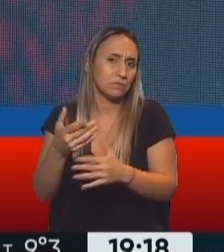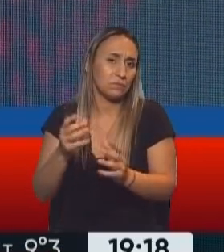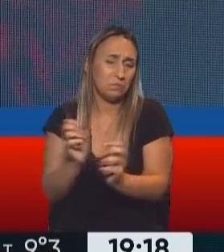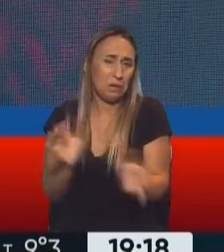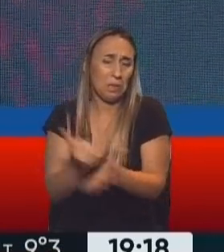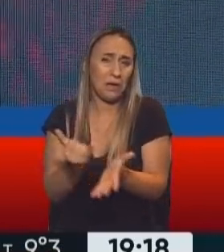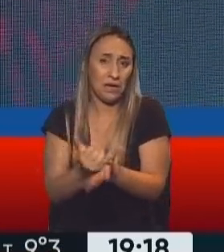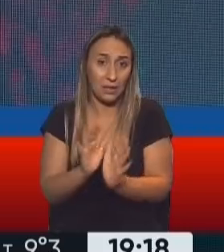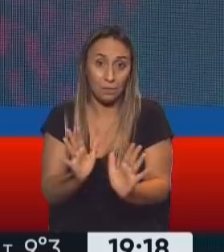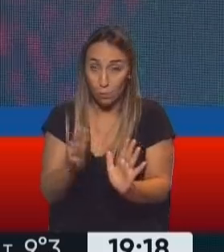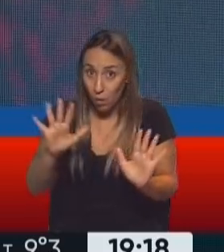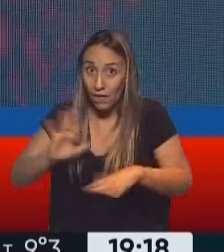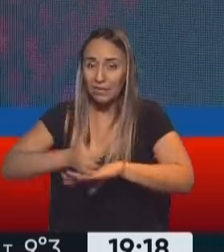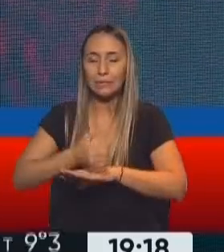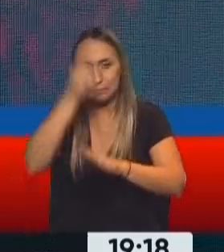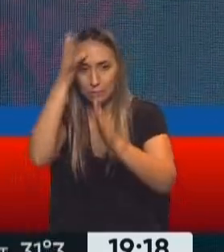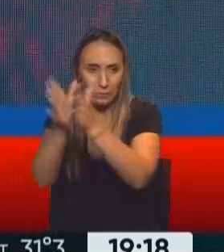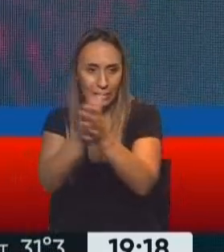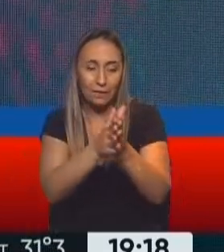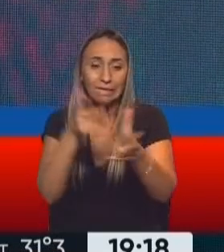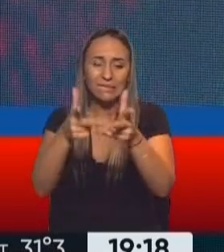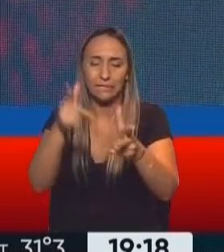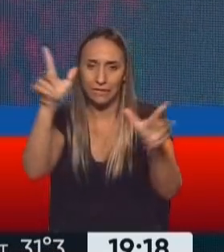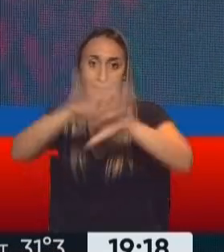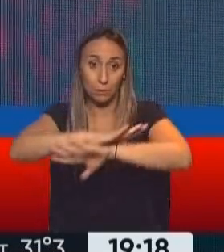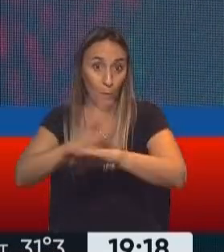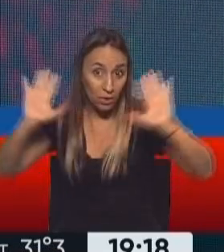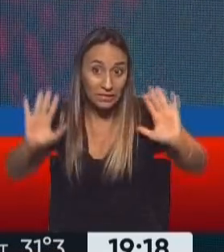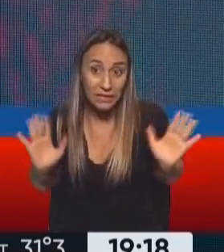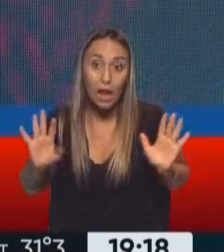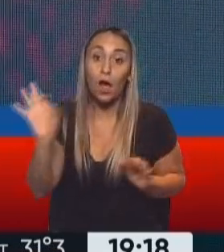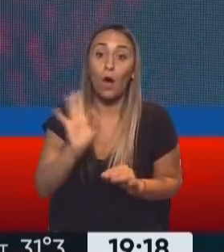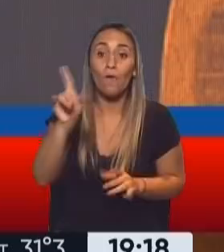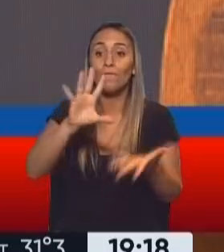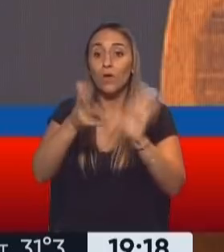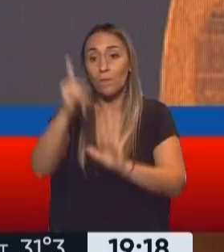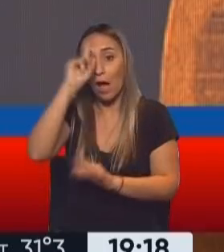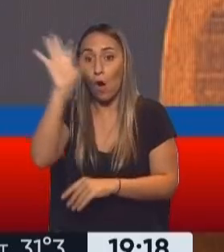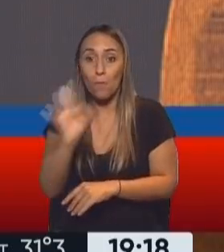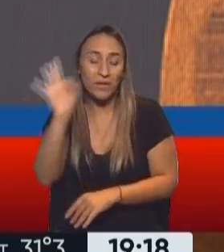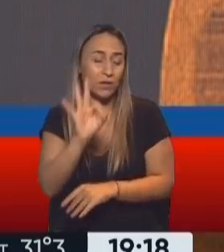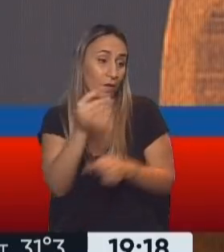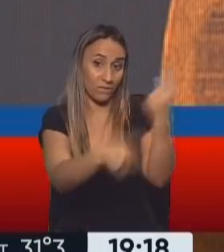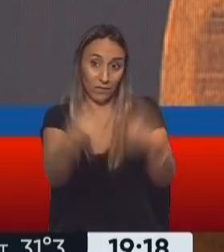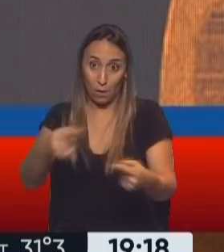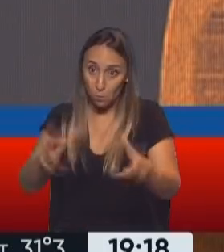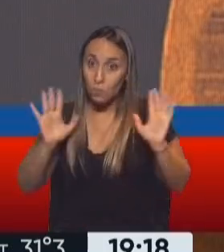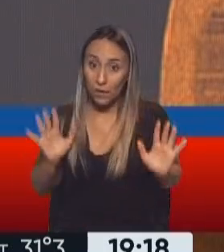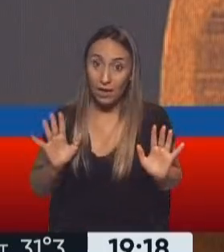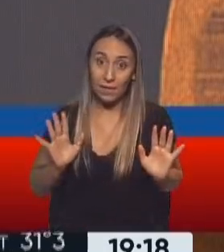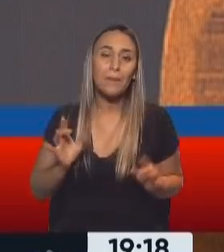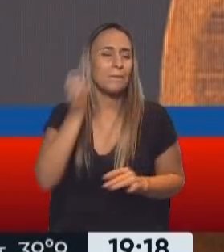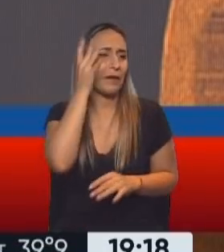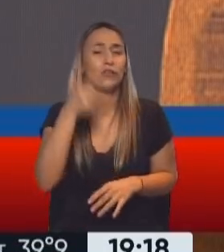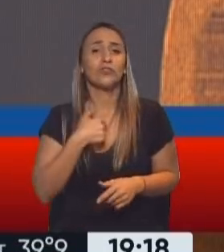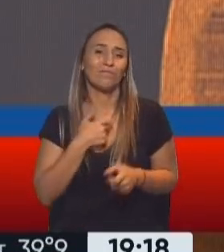porque cualquiera se puede equivocar. Y cualquiera puede tener su pensamiento totalmente distinto al otro. Perdón que hable de esto, ¿no, doctor? Pero son temas de los que se hablan también.